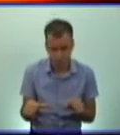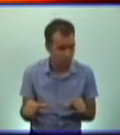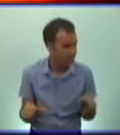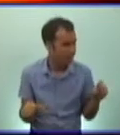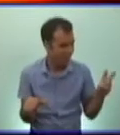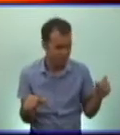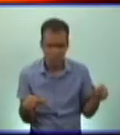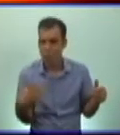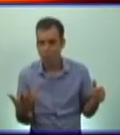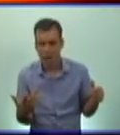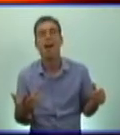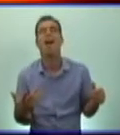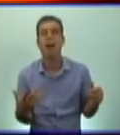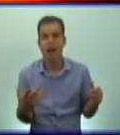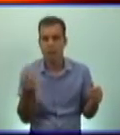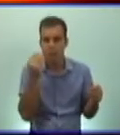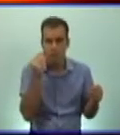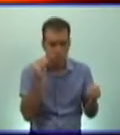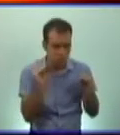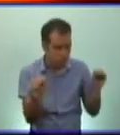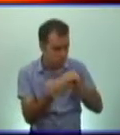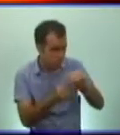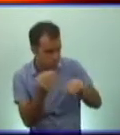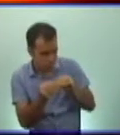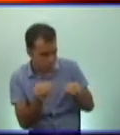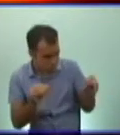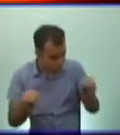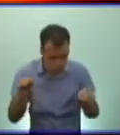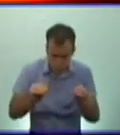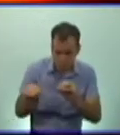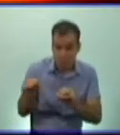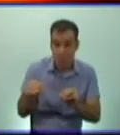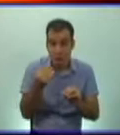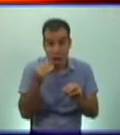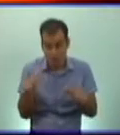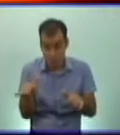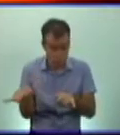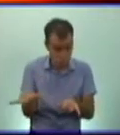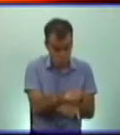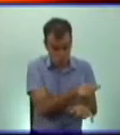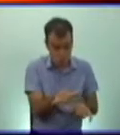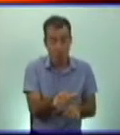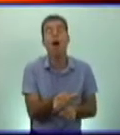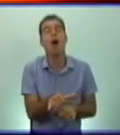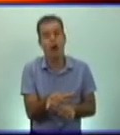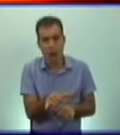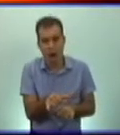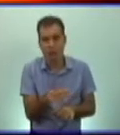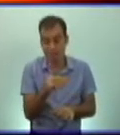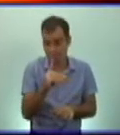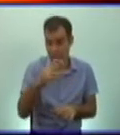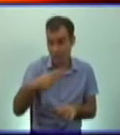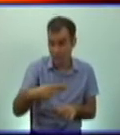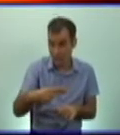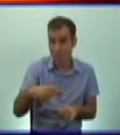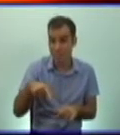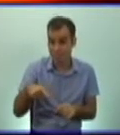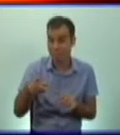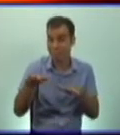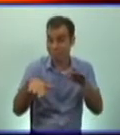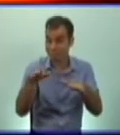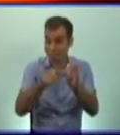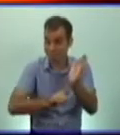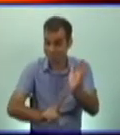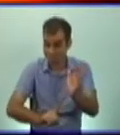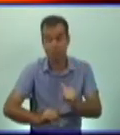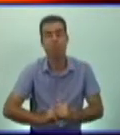para hacer evidente que se cumpla la ley de conservación de la masa, representamos el delta H, que es la variación de la energía.